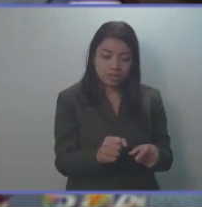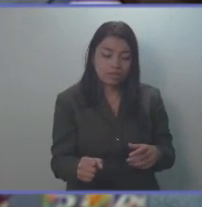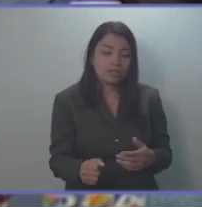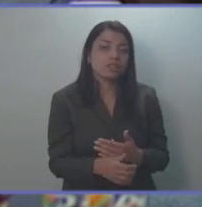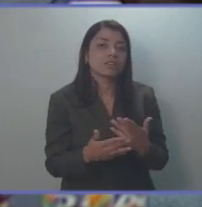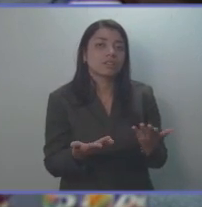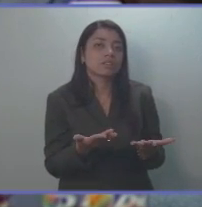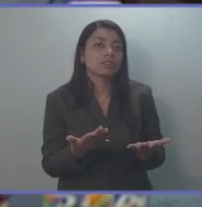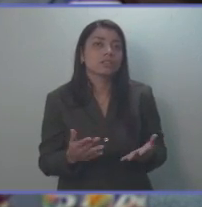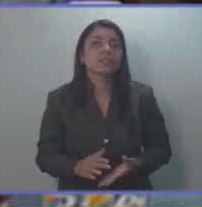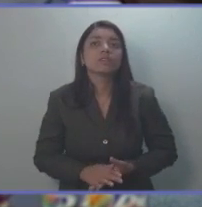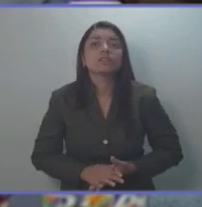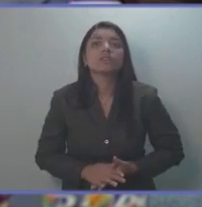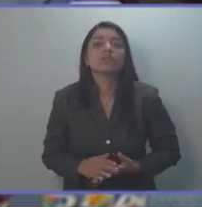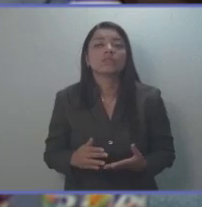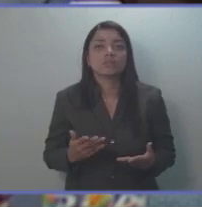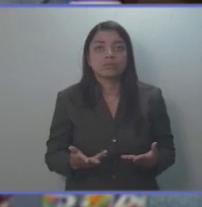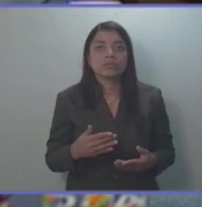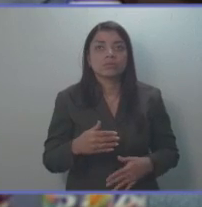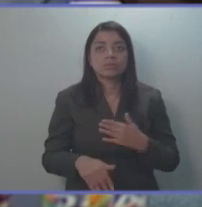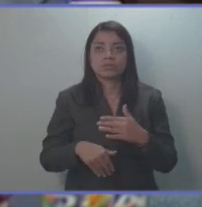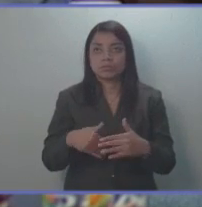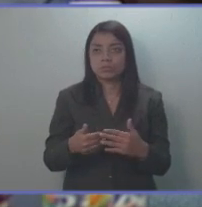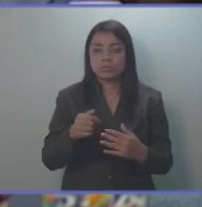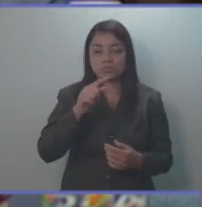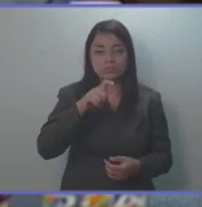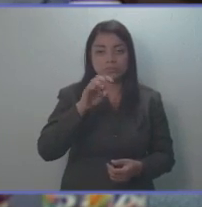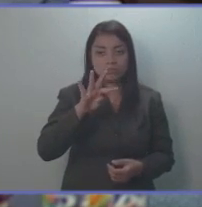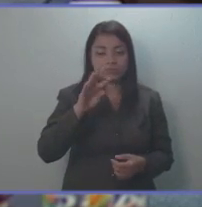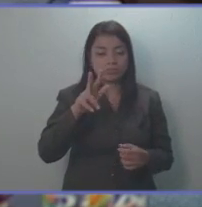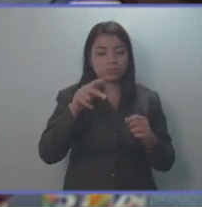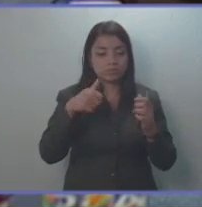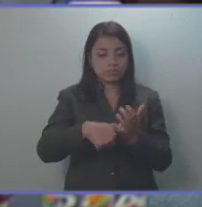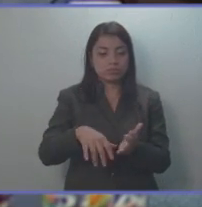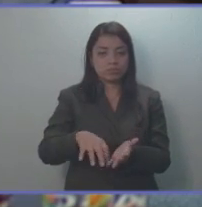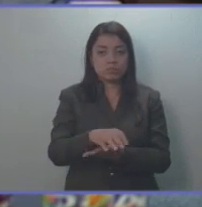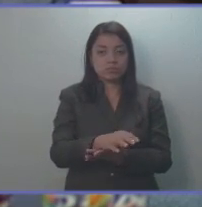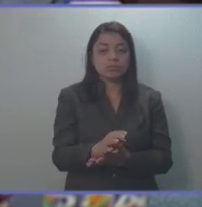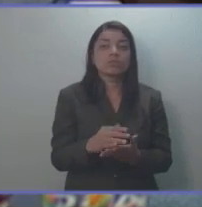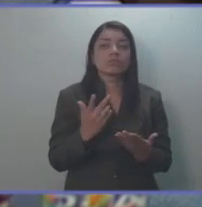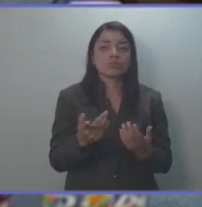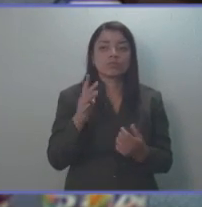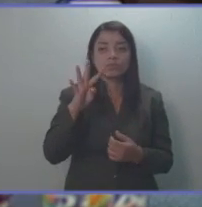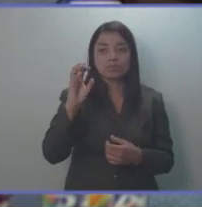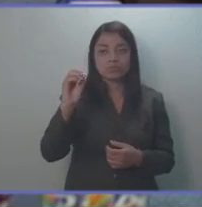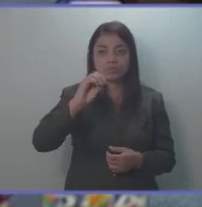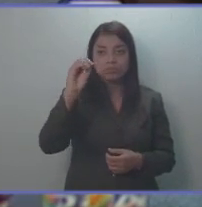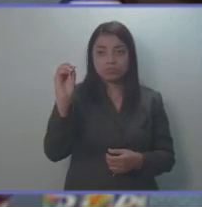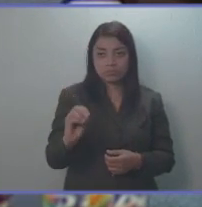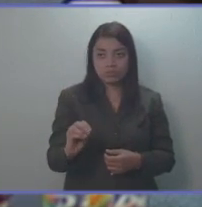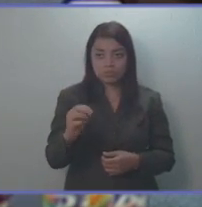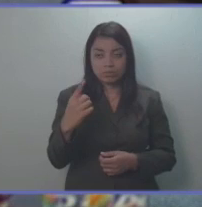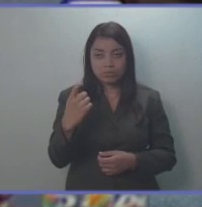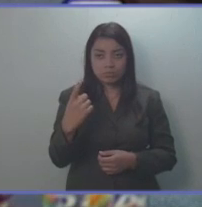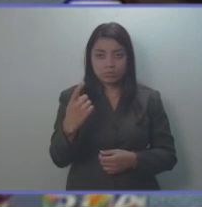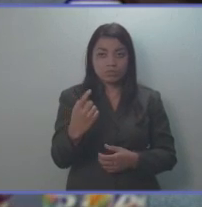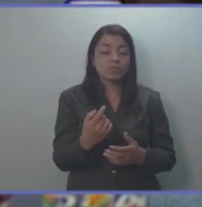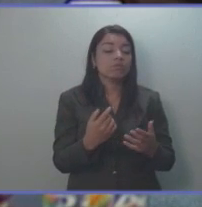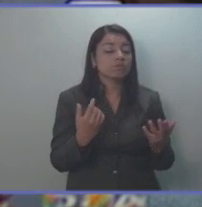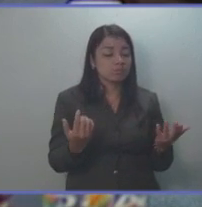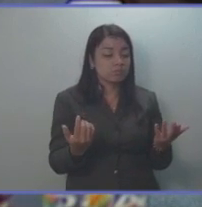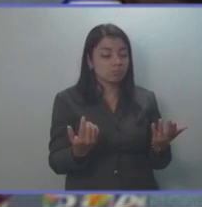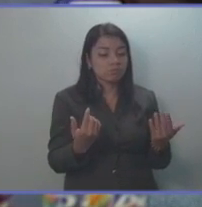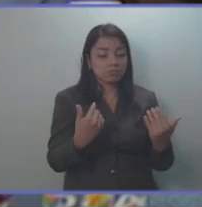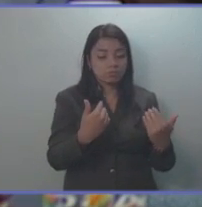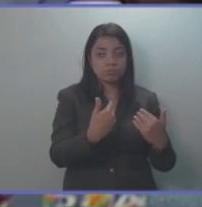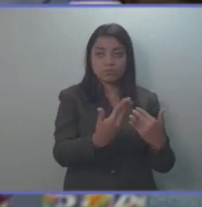la sequía que ha afectado los 143 municipios. Y el 40% restante fuera